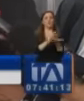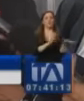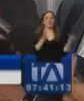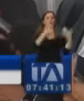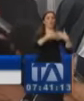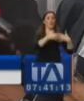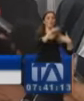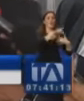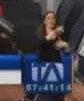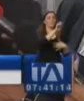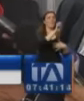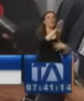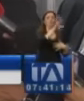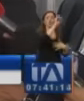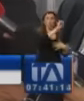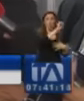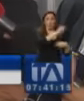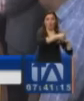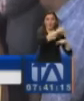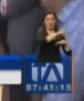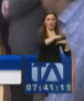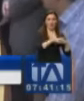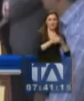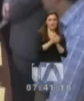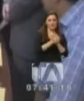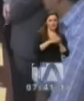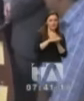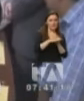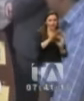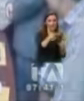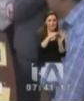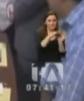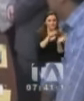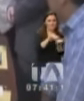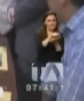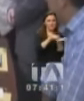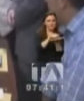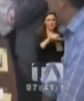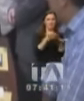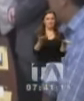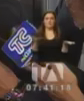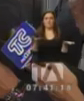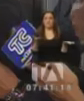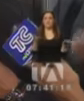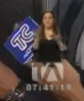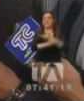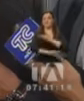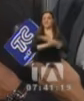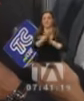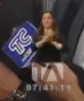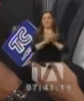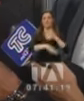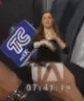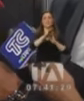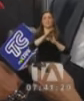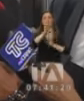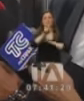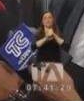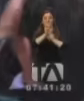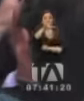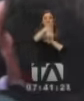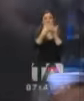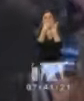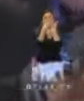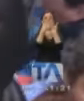pública Petroecuador y sus filiales, obviamente. Y para el delito que se le imputa, ¿hay una pena? La pena mayor es 5 años de